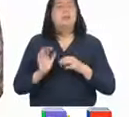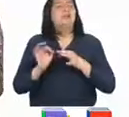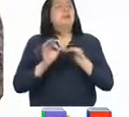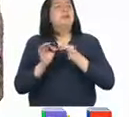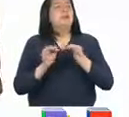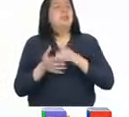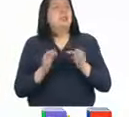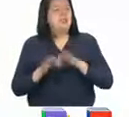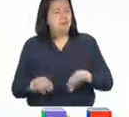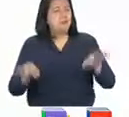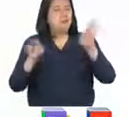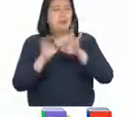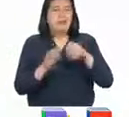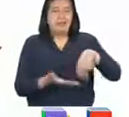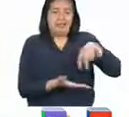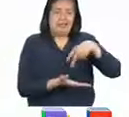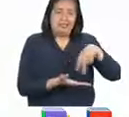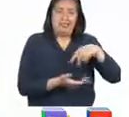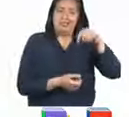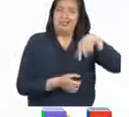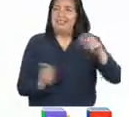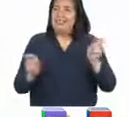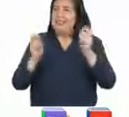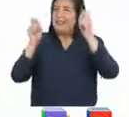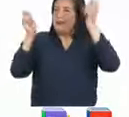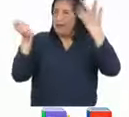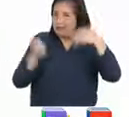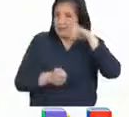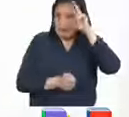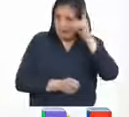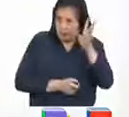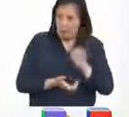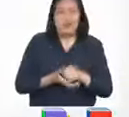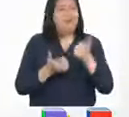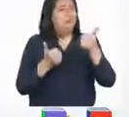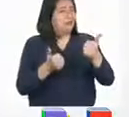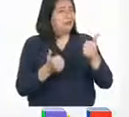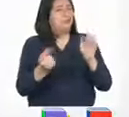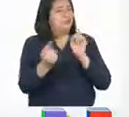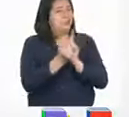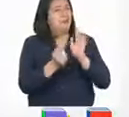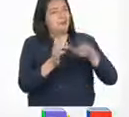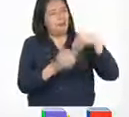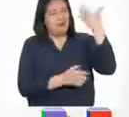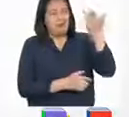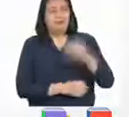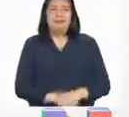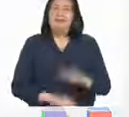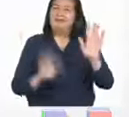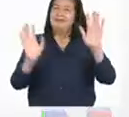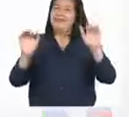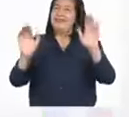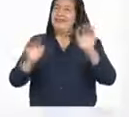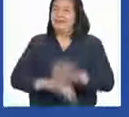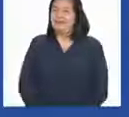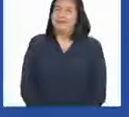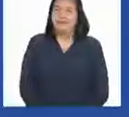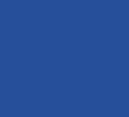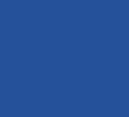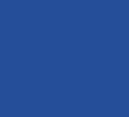ilustrarán acerca de la importancia de la danza en nuestra celebración de las fiestas patrias. Nos vemos en la próxima actividad. ¡Chao!